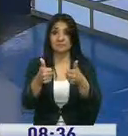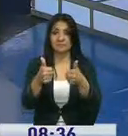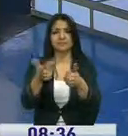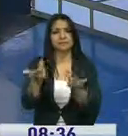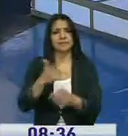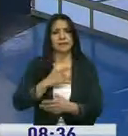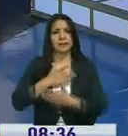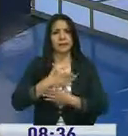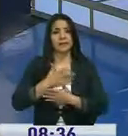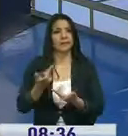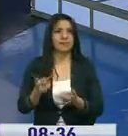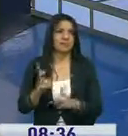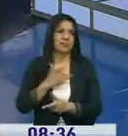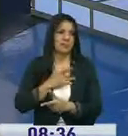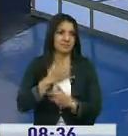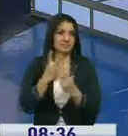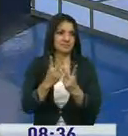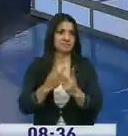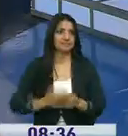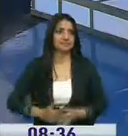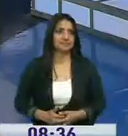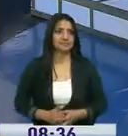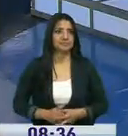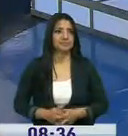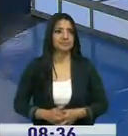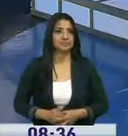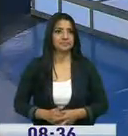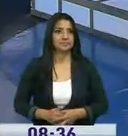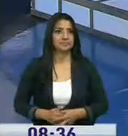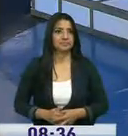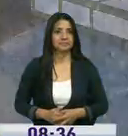también tenían dolores por claro. El